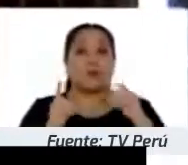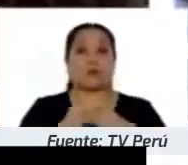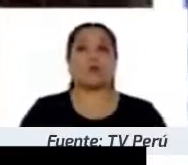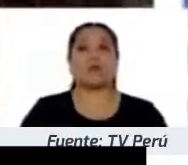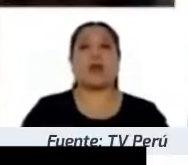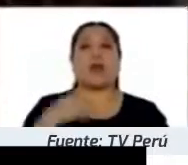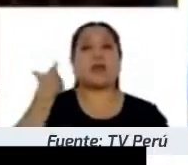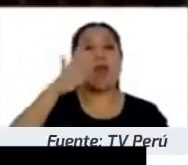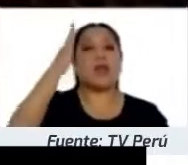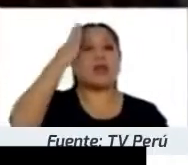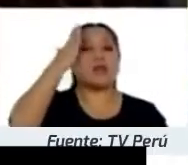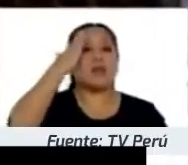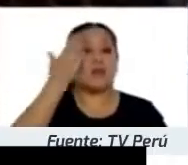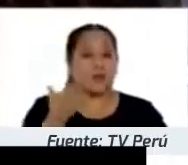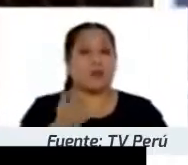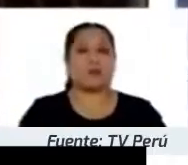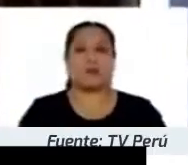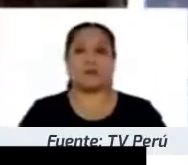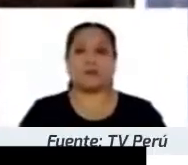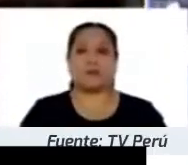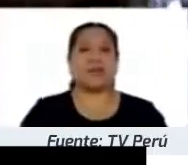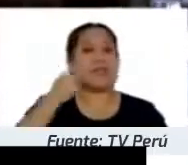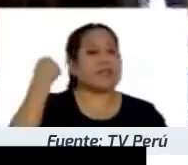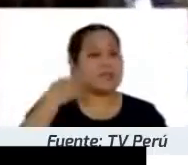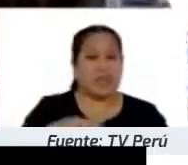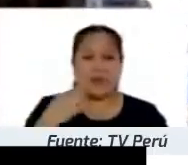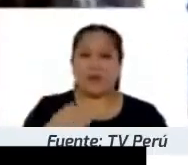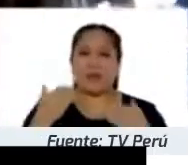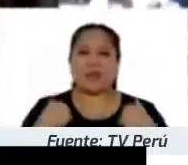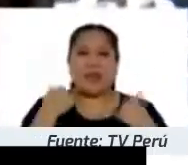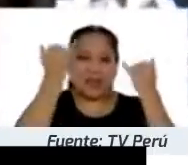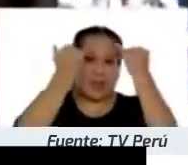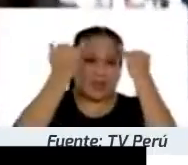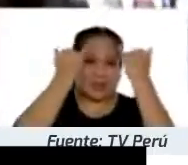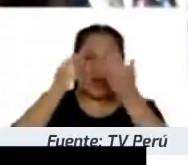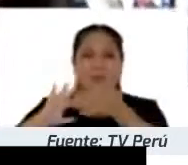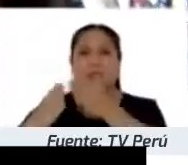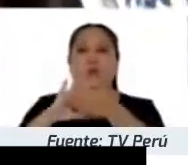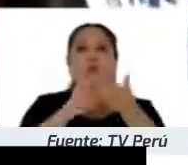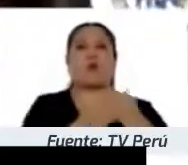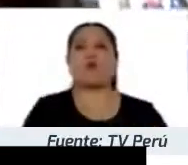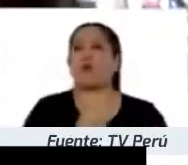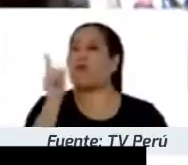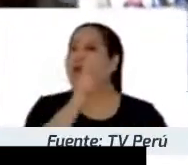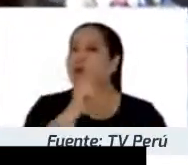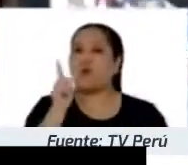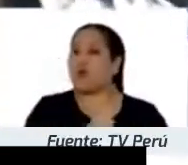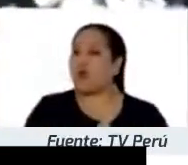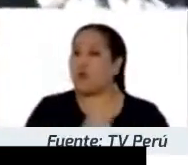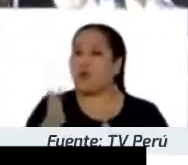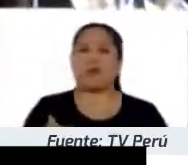que saber llevar siempre la propuesta del pueblo. No vamos a